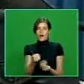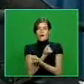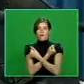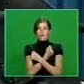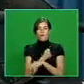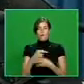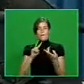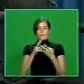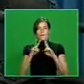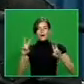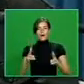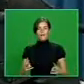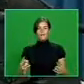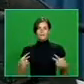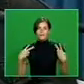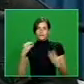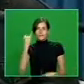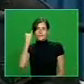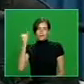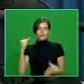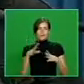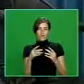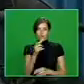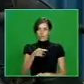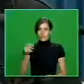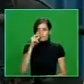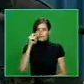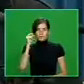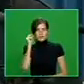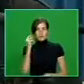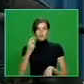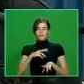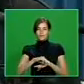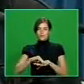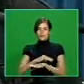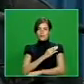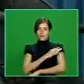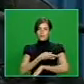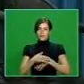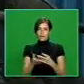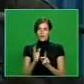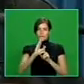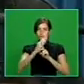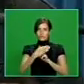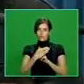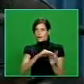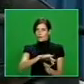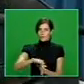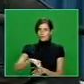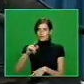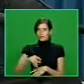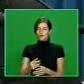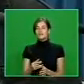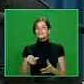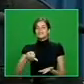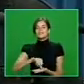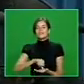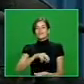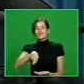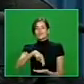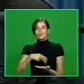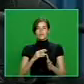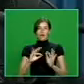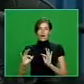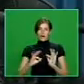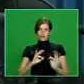paz y de vida en el imaginario de todas y de todos desde el Ministerio del poder popular para la cultura además con el Centro Nacional de